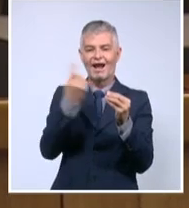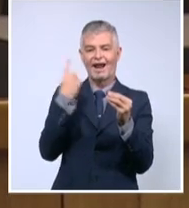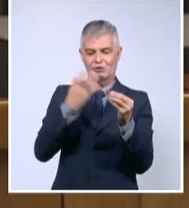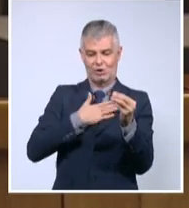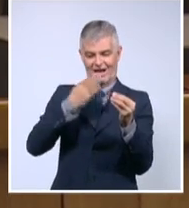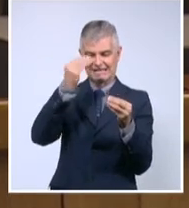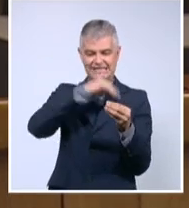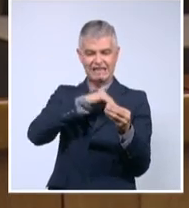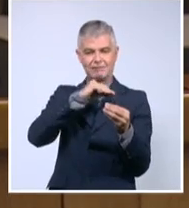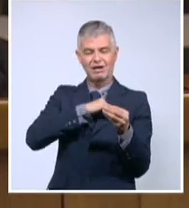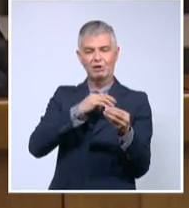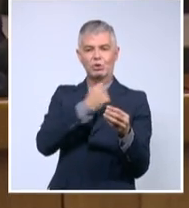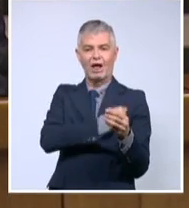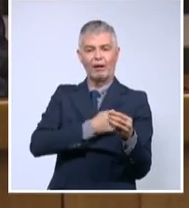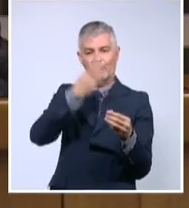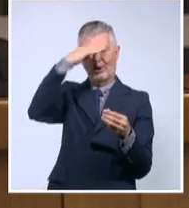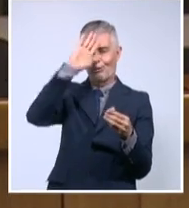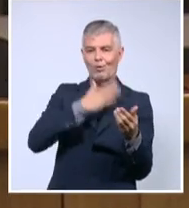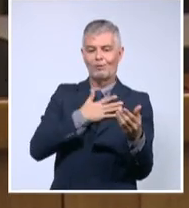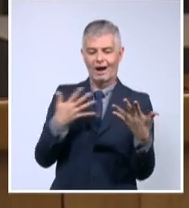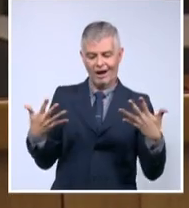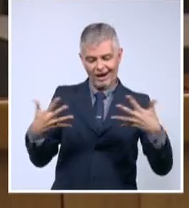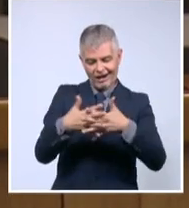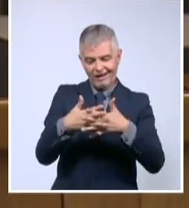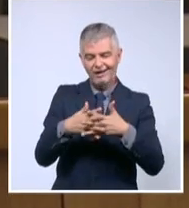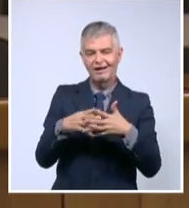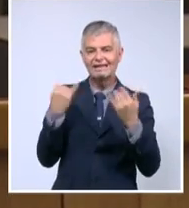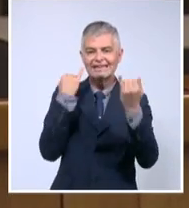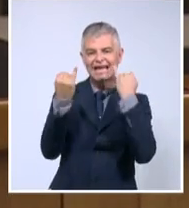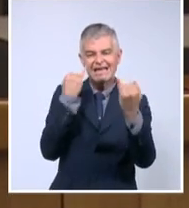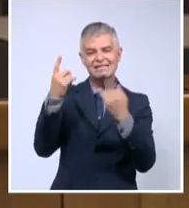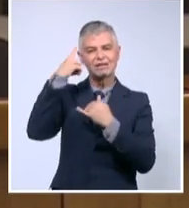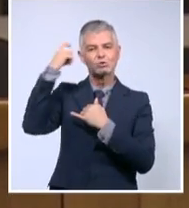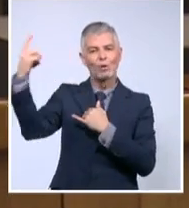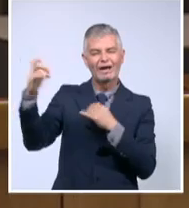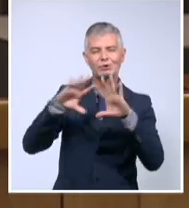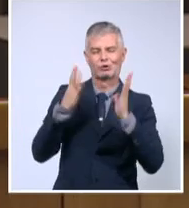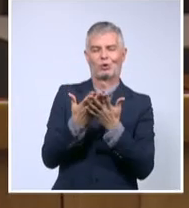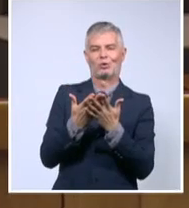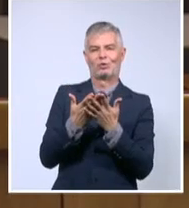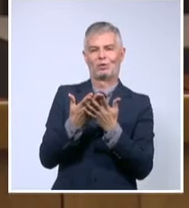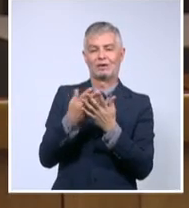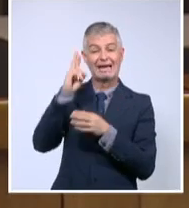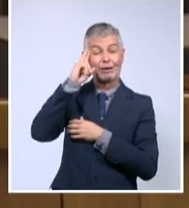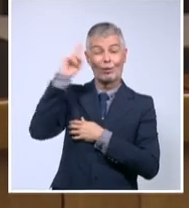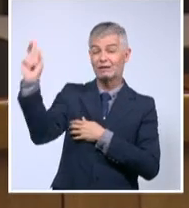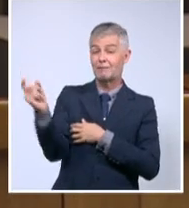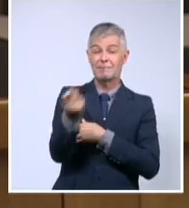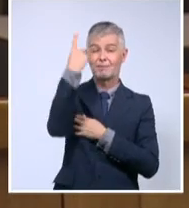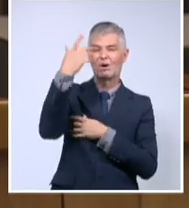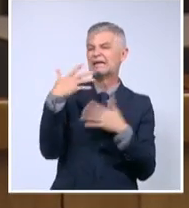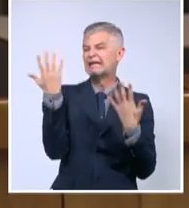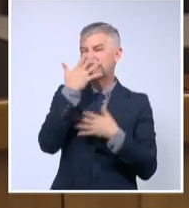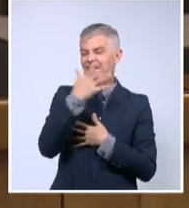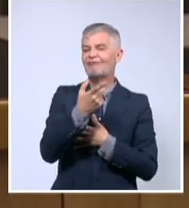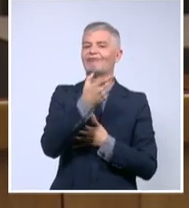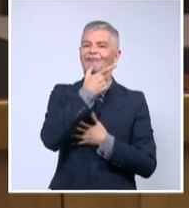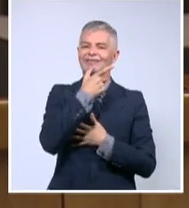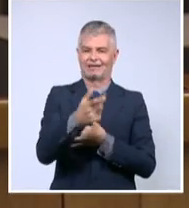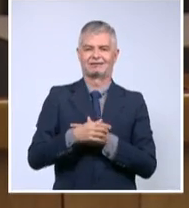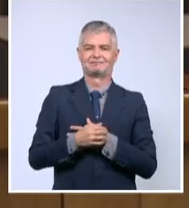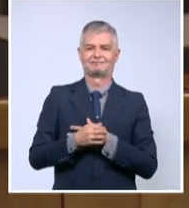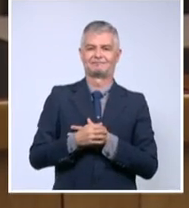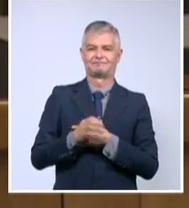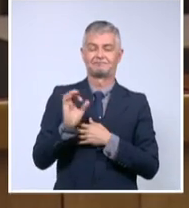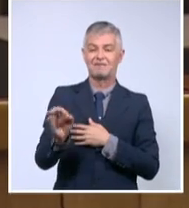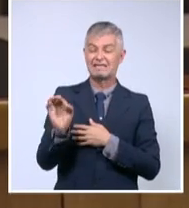patria, la comunidad de intereses y sueños. Se recuerda en primer lugar a Fidel, capaz de levantar con su